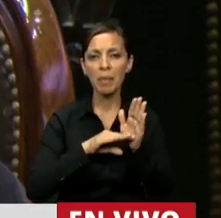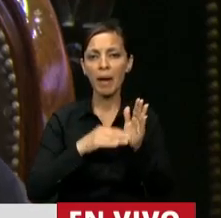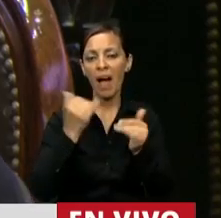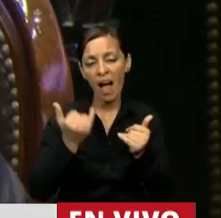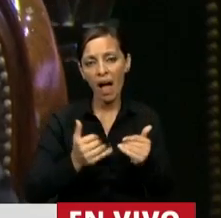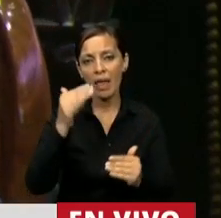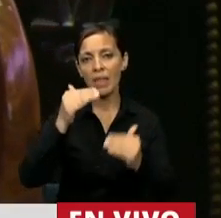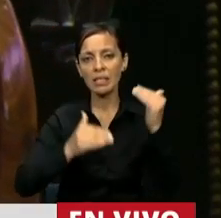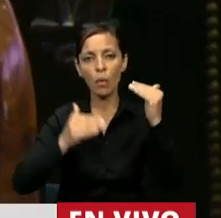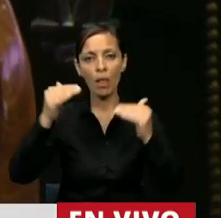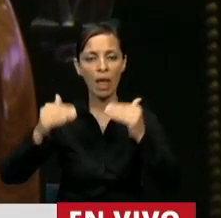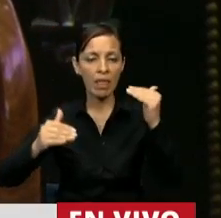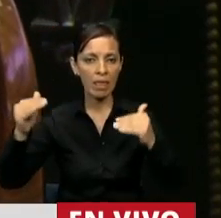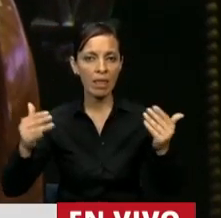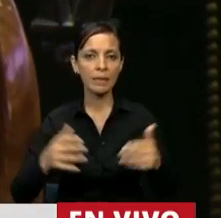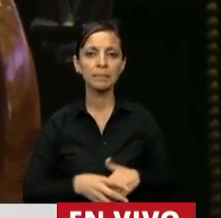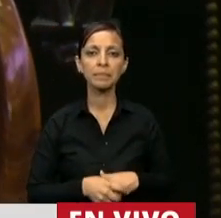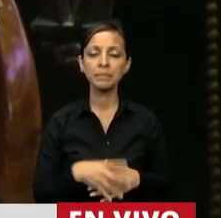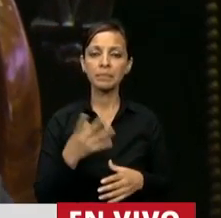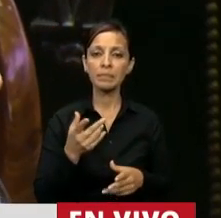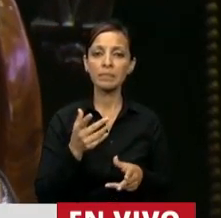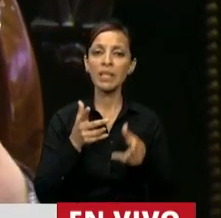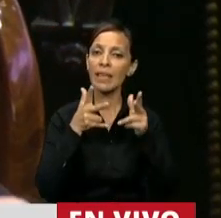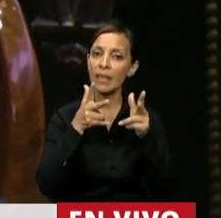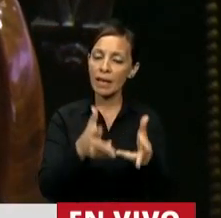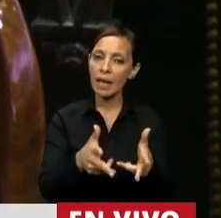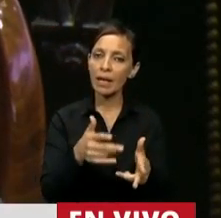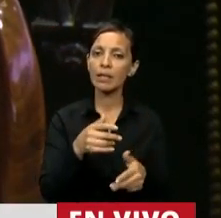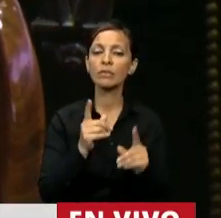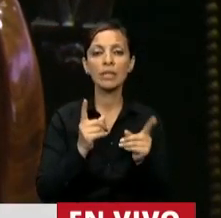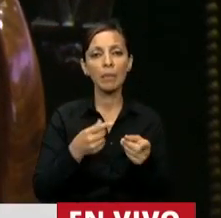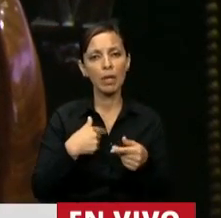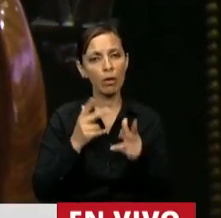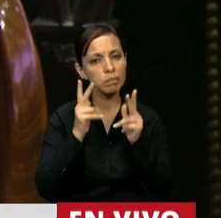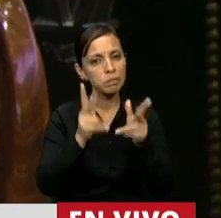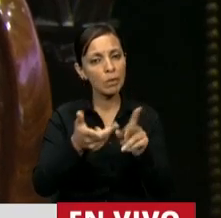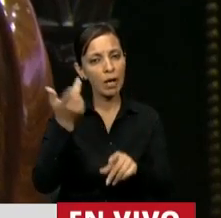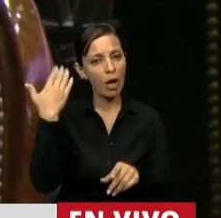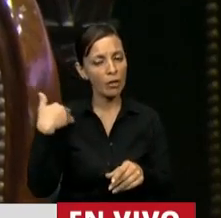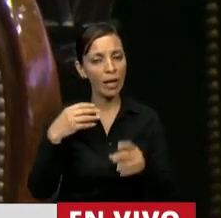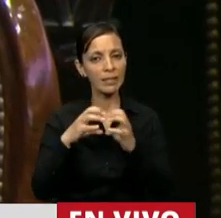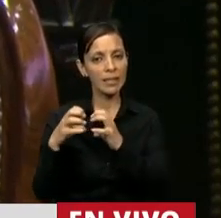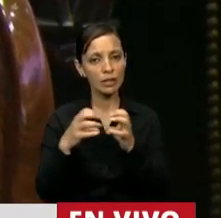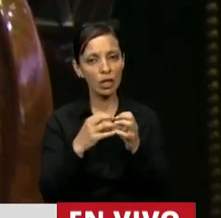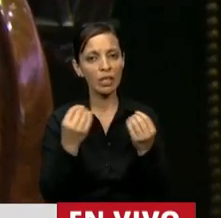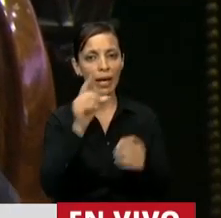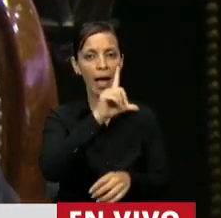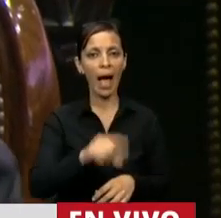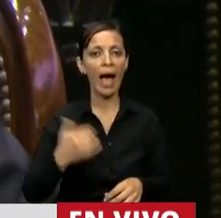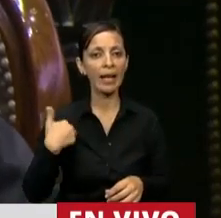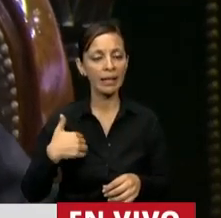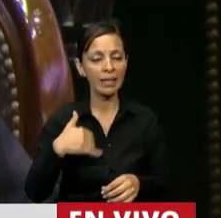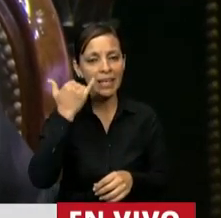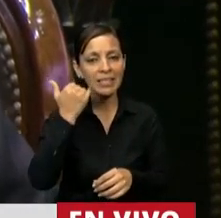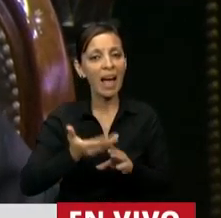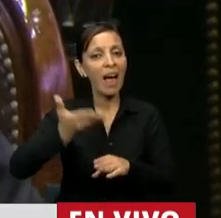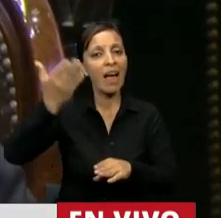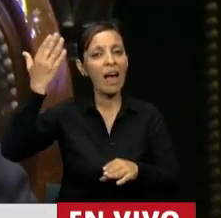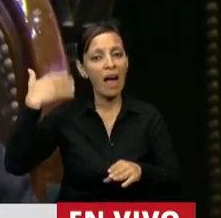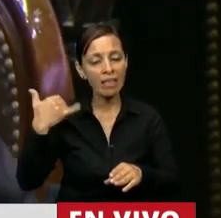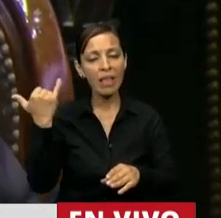desiguales. Bien se dijo, y lo hemos también puesto de manifiesto en otras sesiones, que Argentina ya tenía un montón